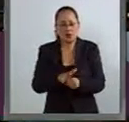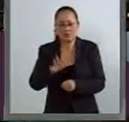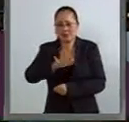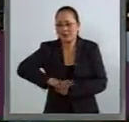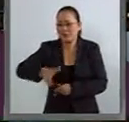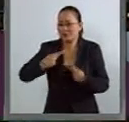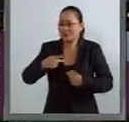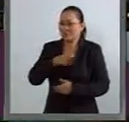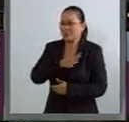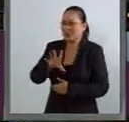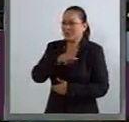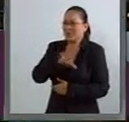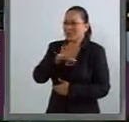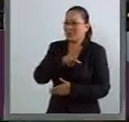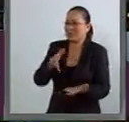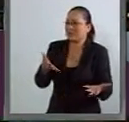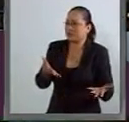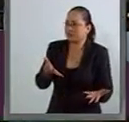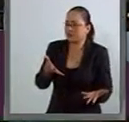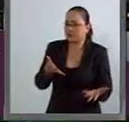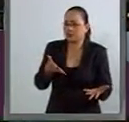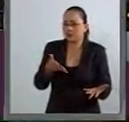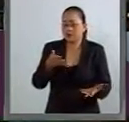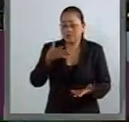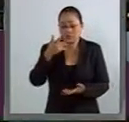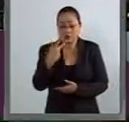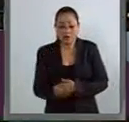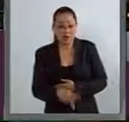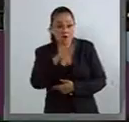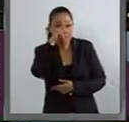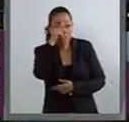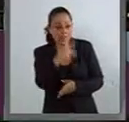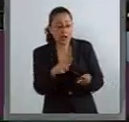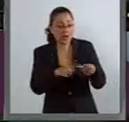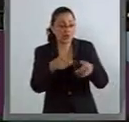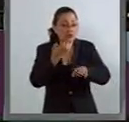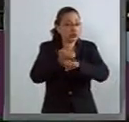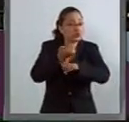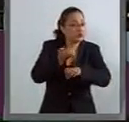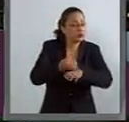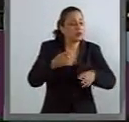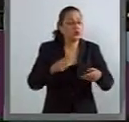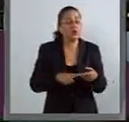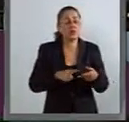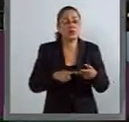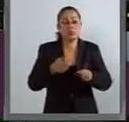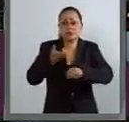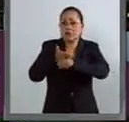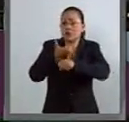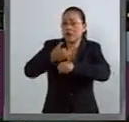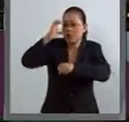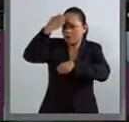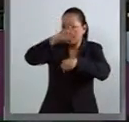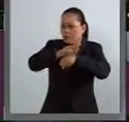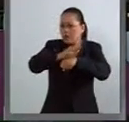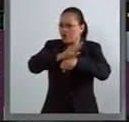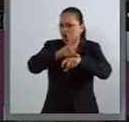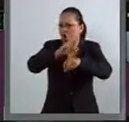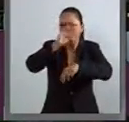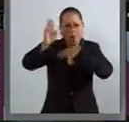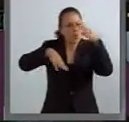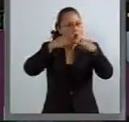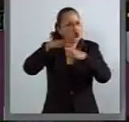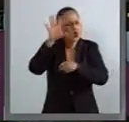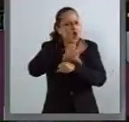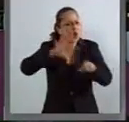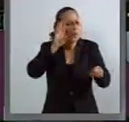desprestigio. No en México, no solo en Estados Unidos, no en Europa, en todo el mundo.